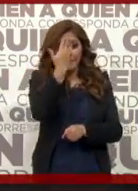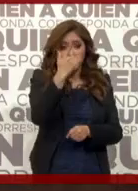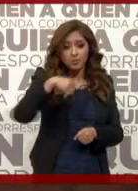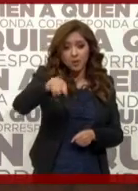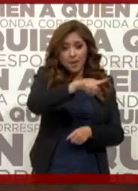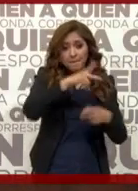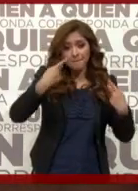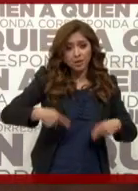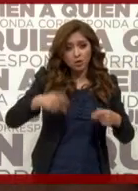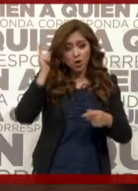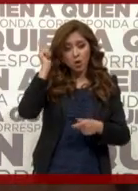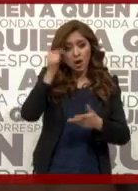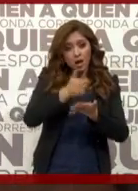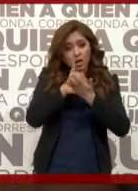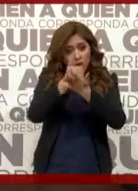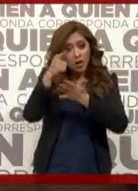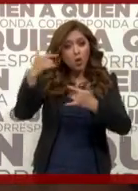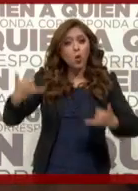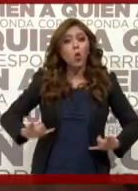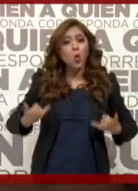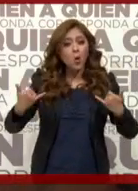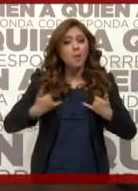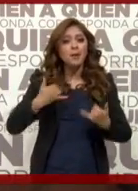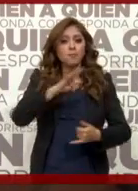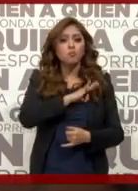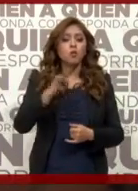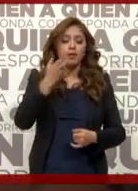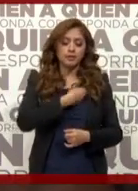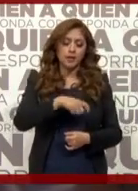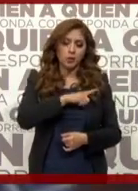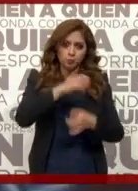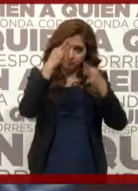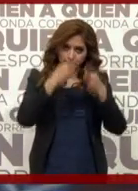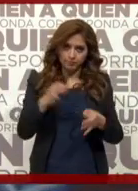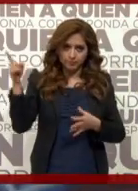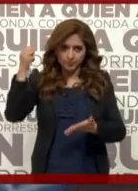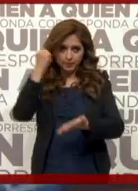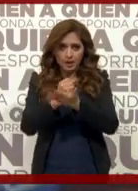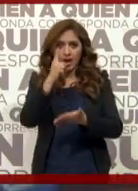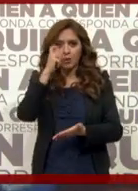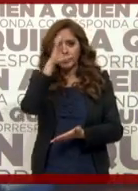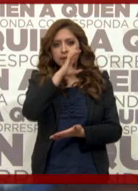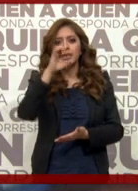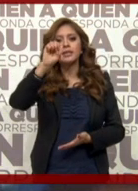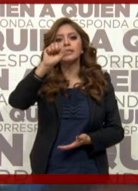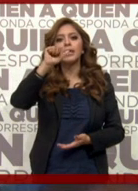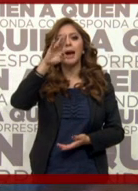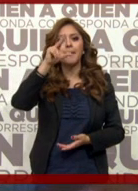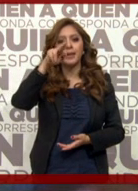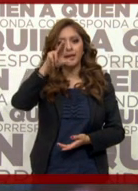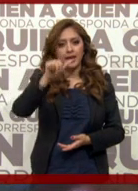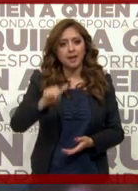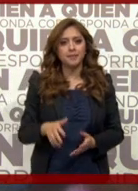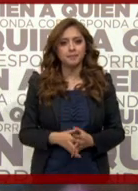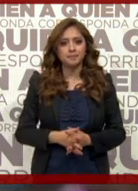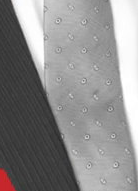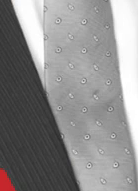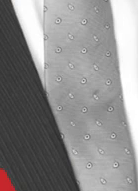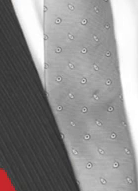su ayuda y que este joven pueda tener su tratamiento médico. Para quien corresponda a Aguascalientes, Sabrina Zamudio.